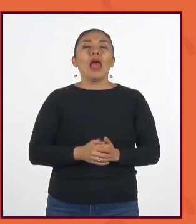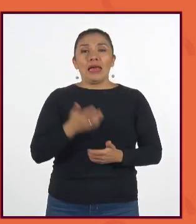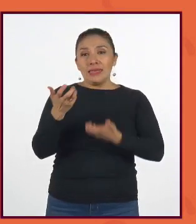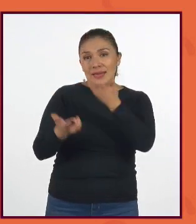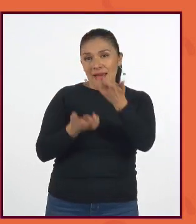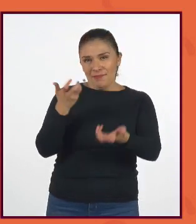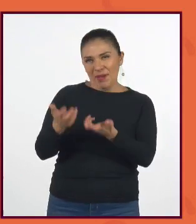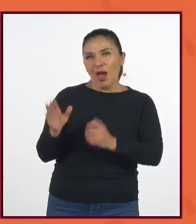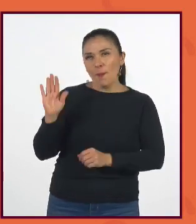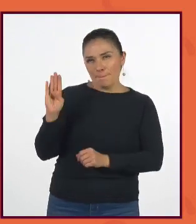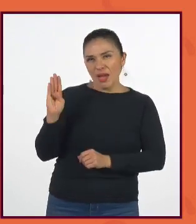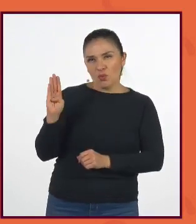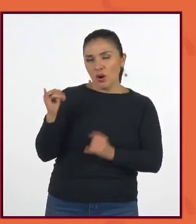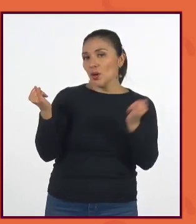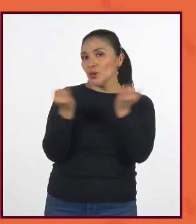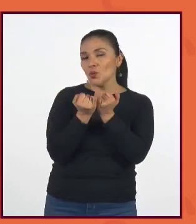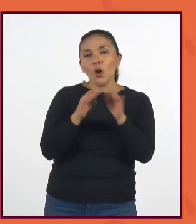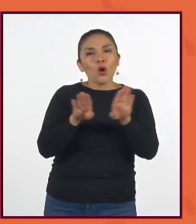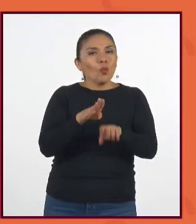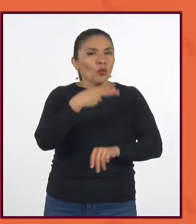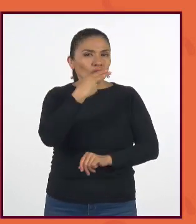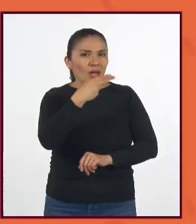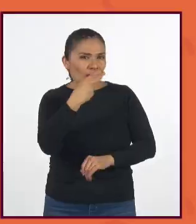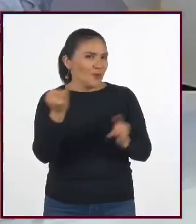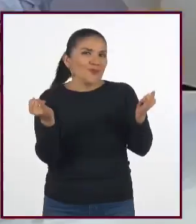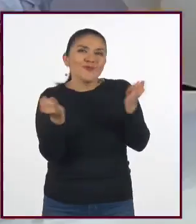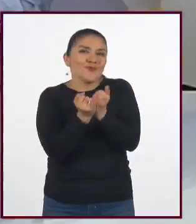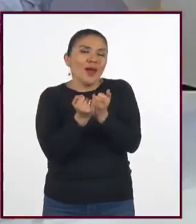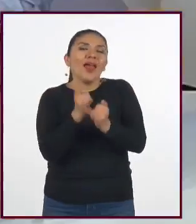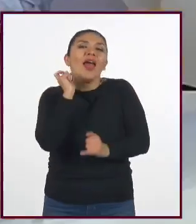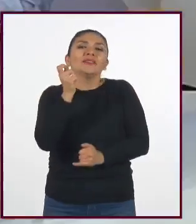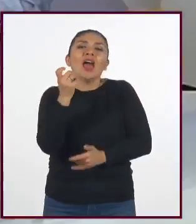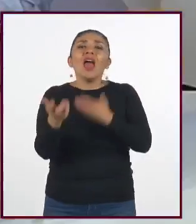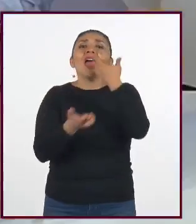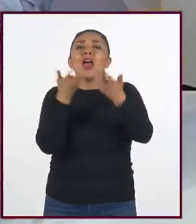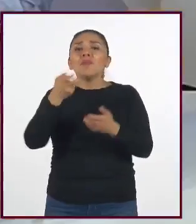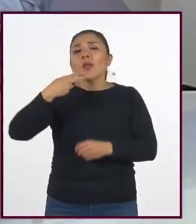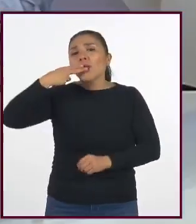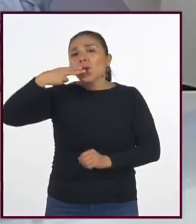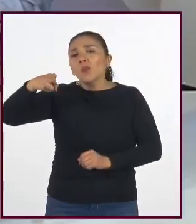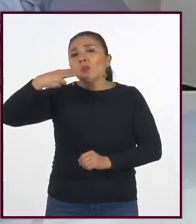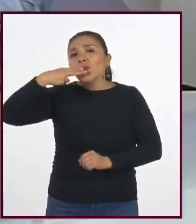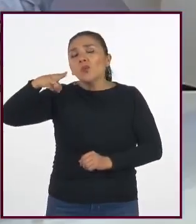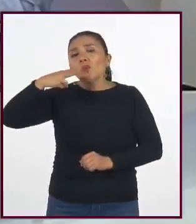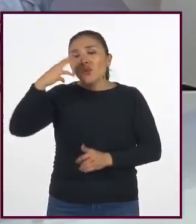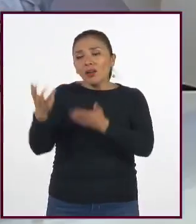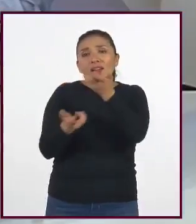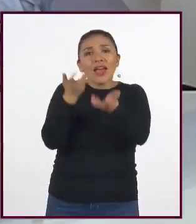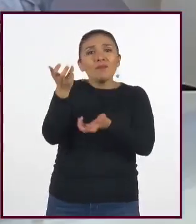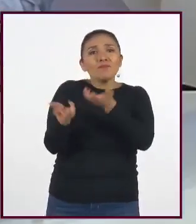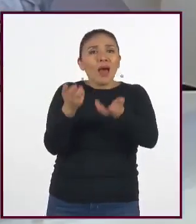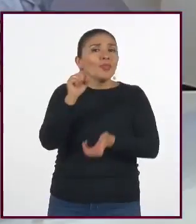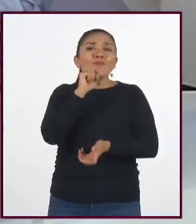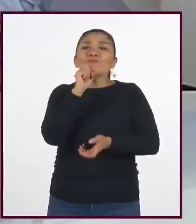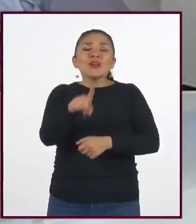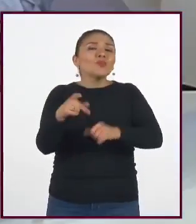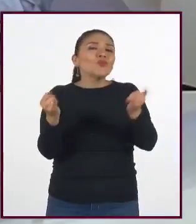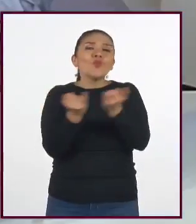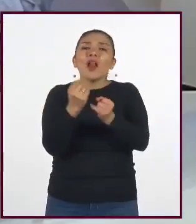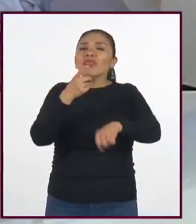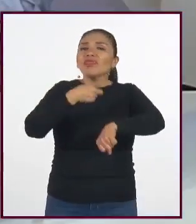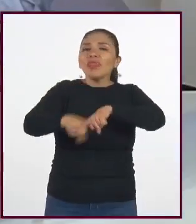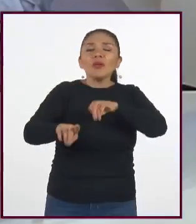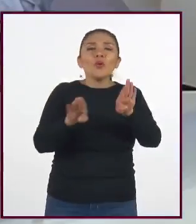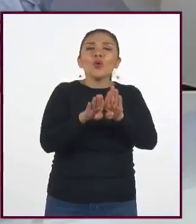que al fumar un cigarro. Claro que pasa lo mismo, estás quemando. Así es. No estás quemando la sustancia. ¿Sí? Por lo tanto, es lo mismo que el cigarro. La